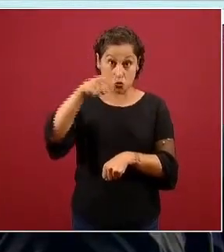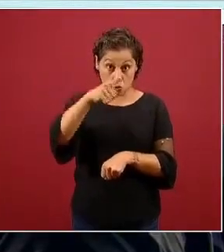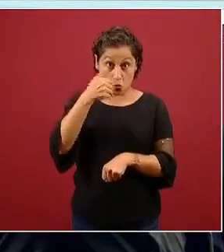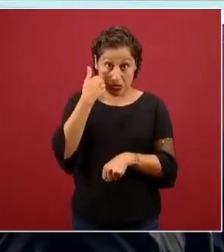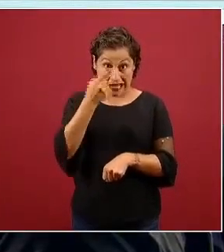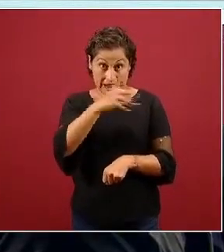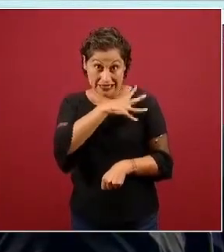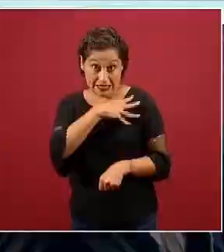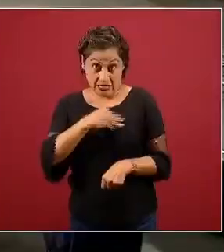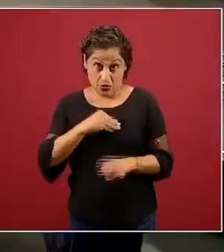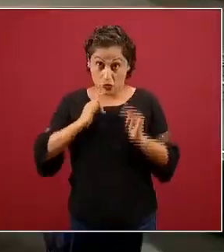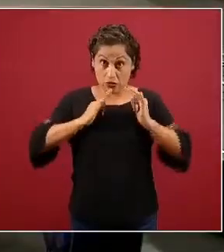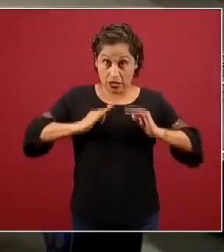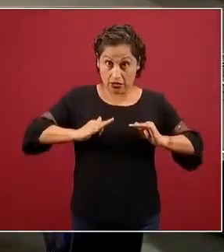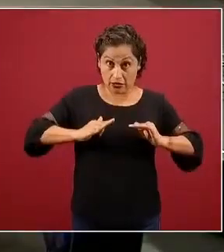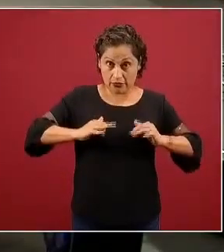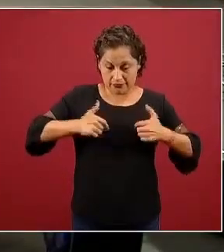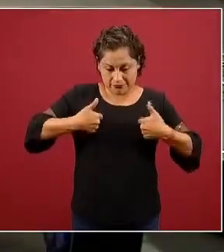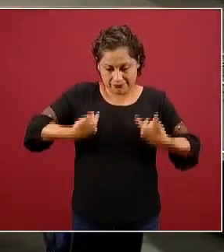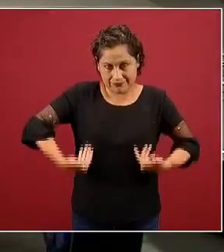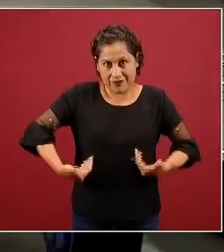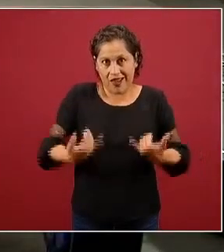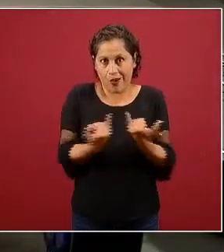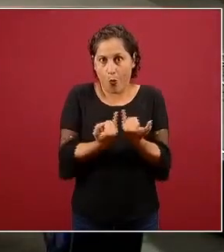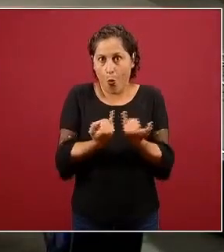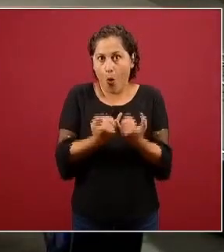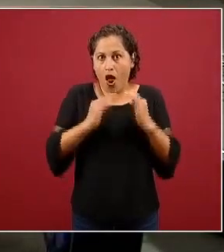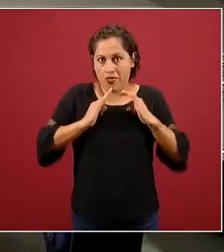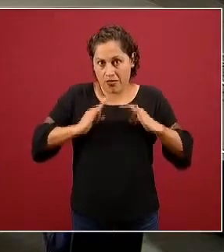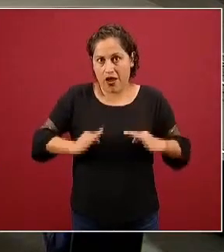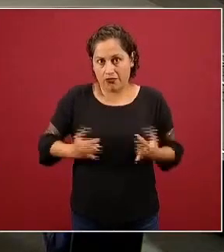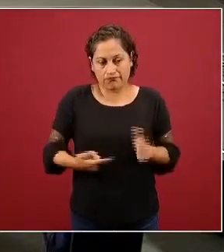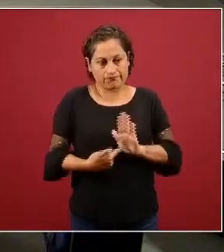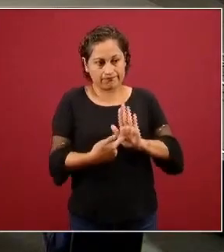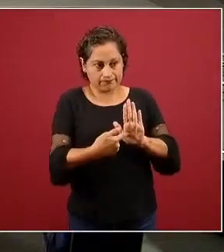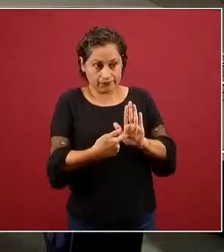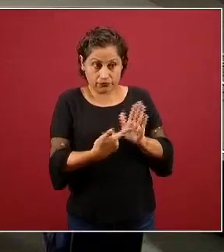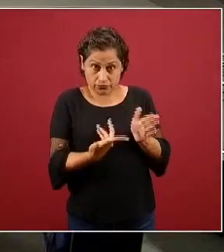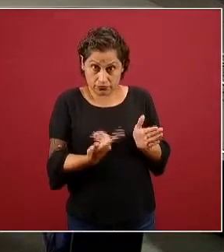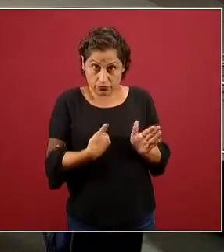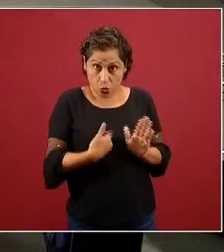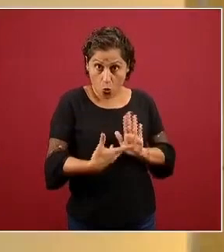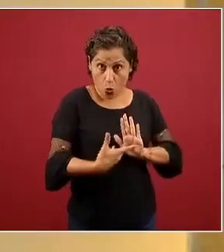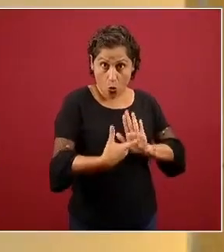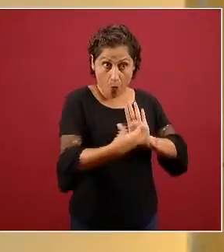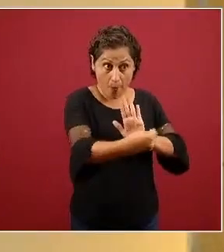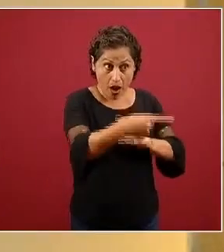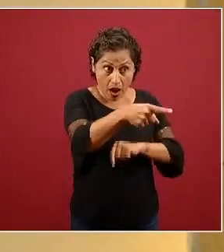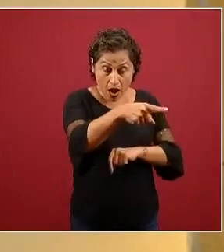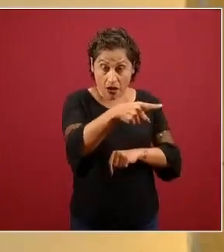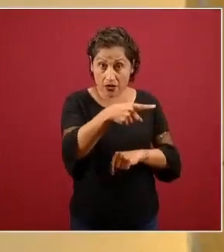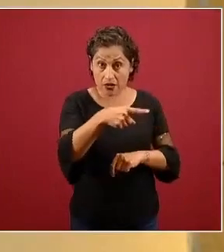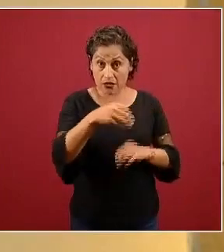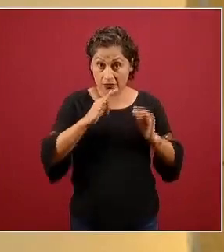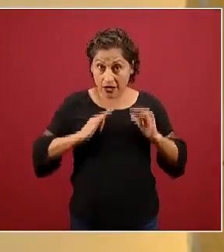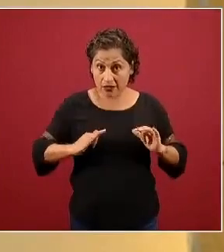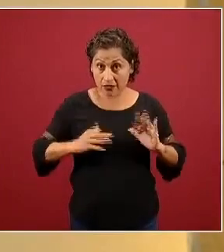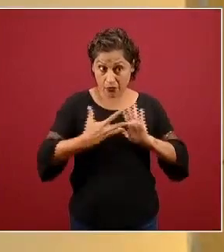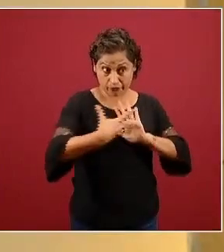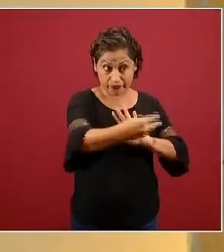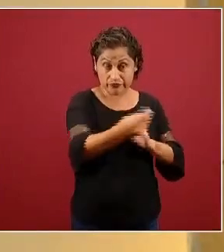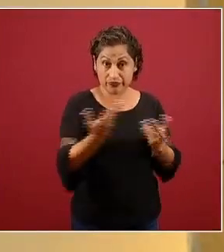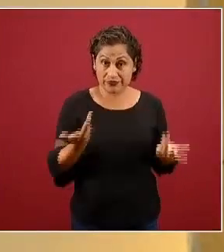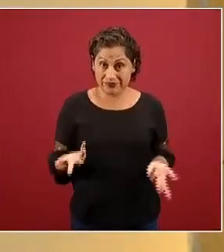algo, pues tengo que demostrarlo, ¿no? Tiene que ser coherente lo que yo le pido, que se calme, que esté